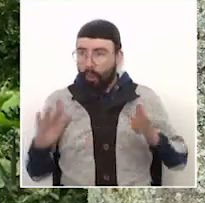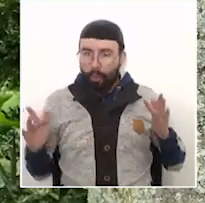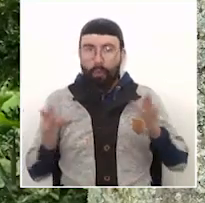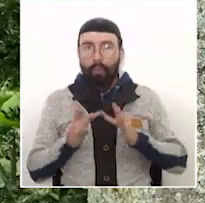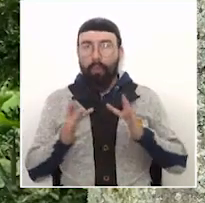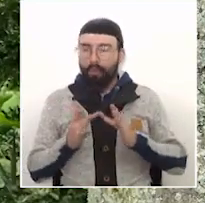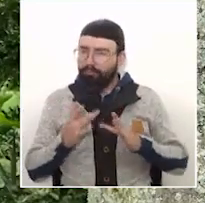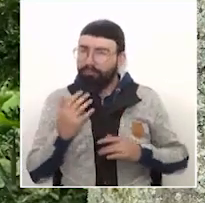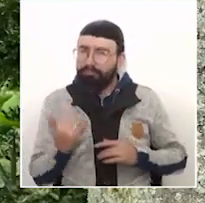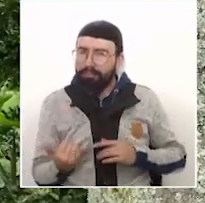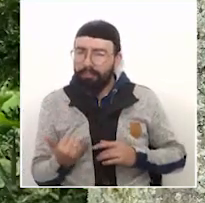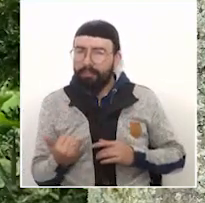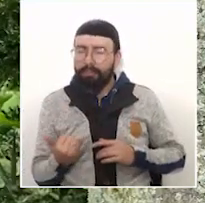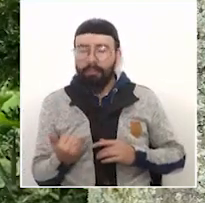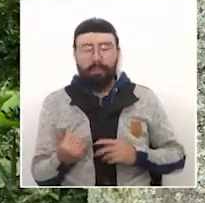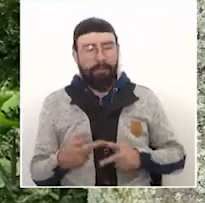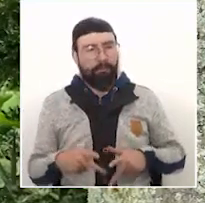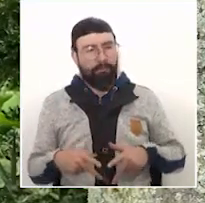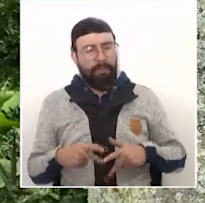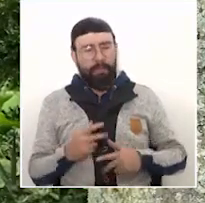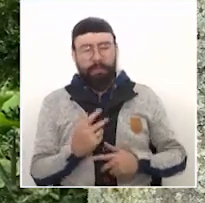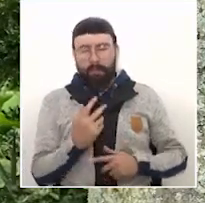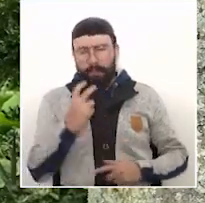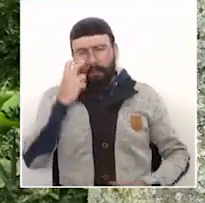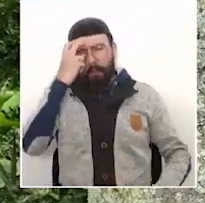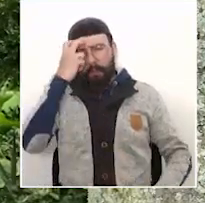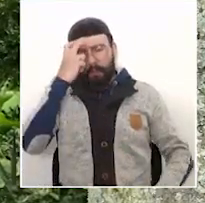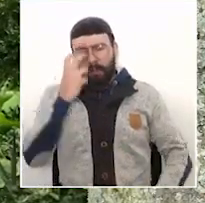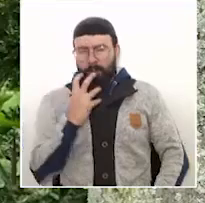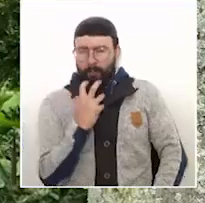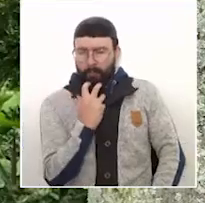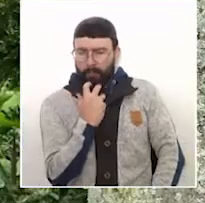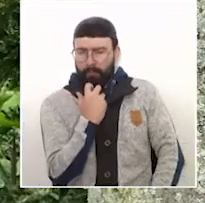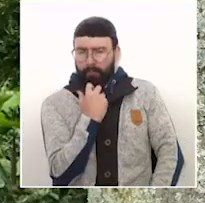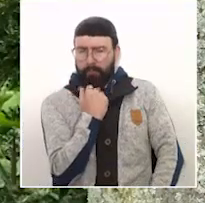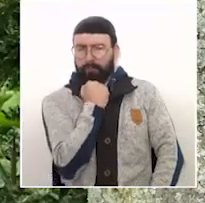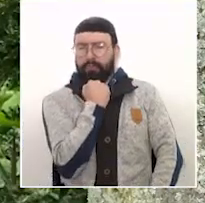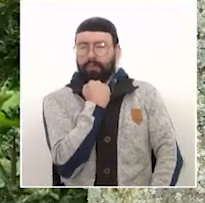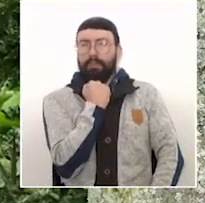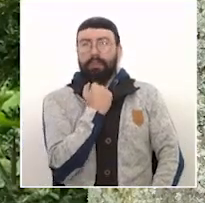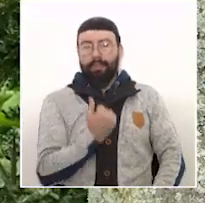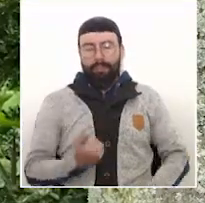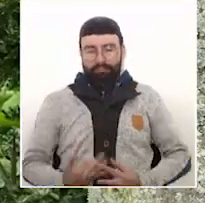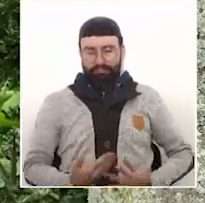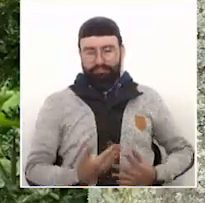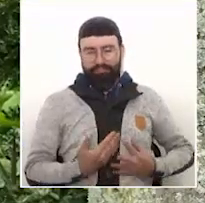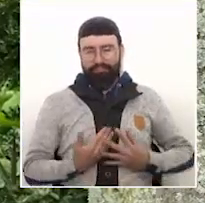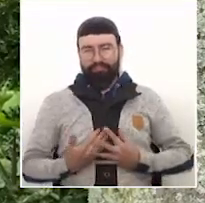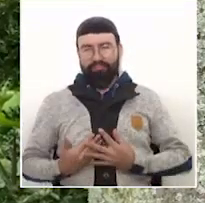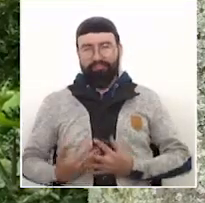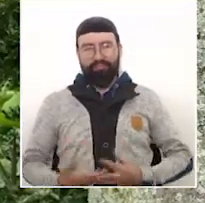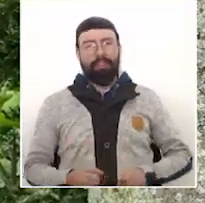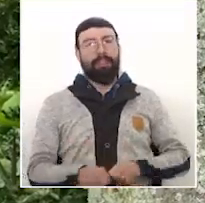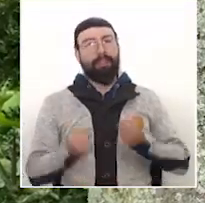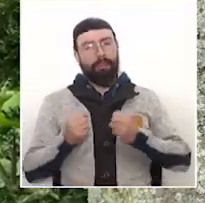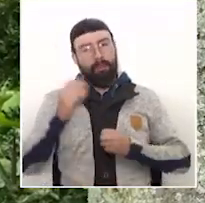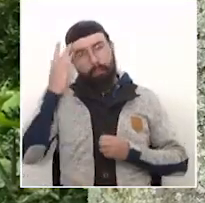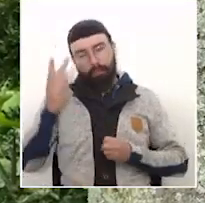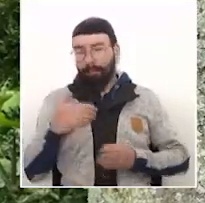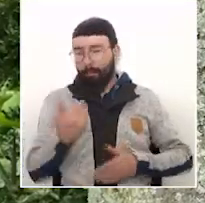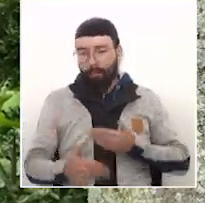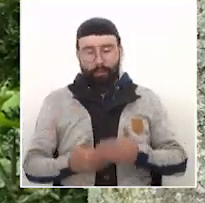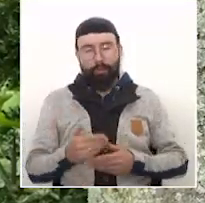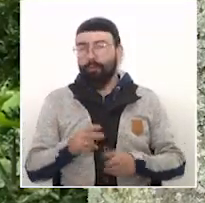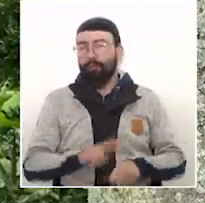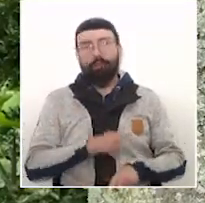ira reprimida cambia por completo la flora digestiva, porque no hay un proceso normal.